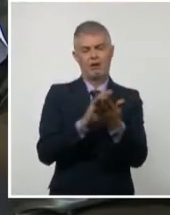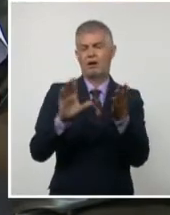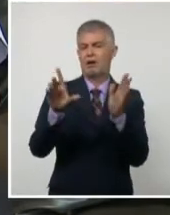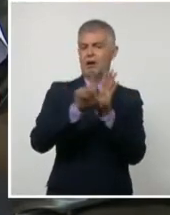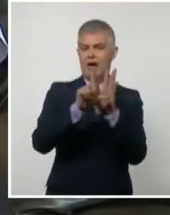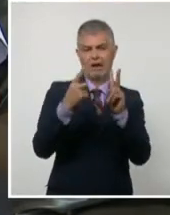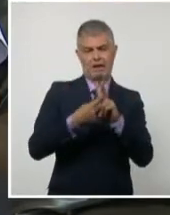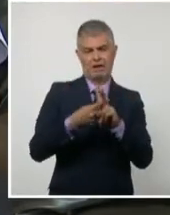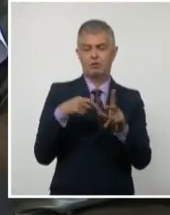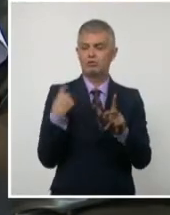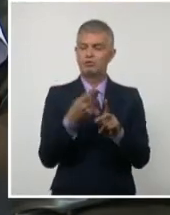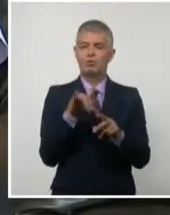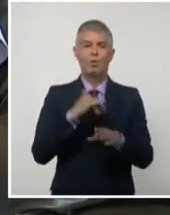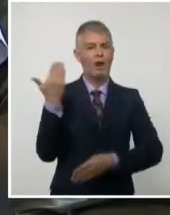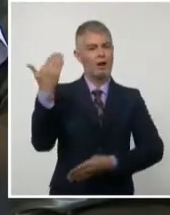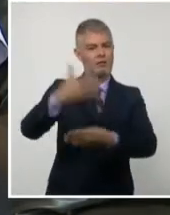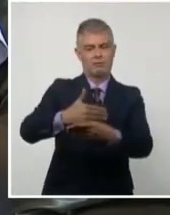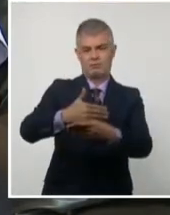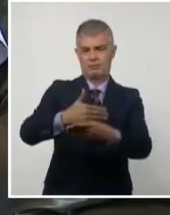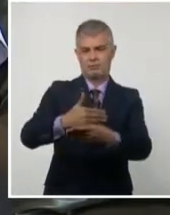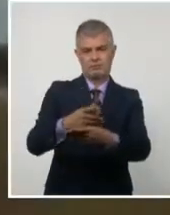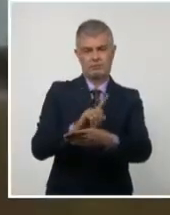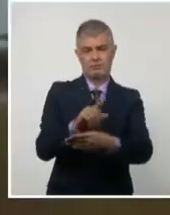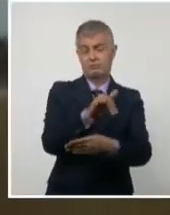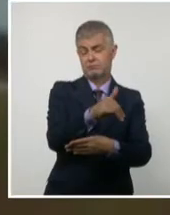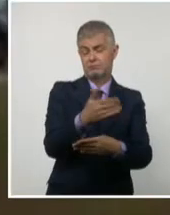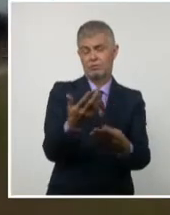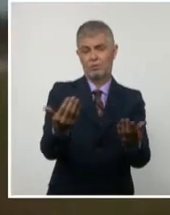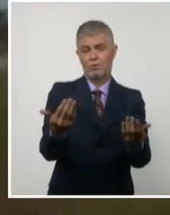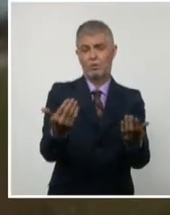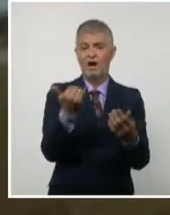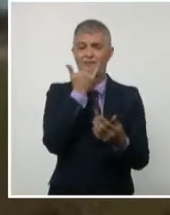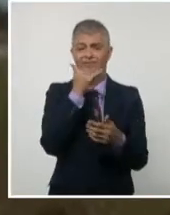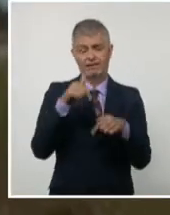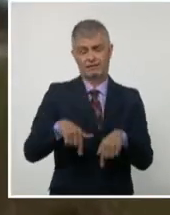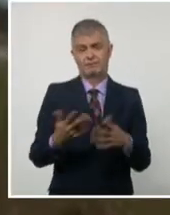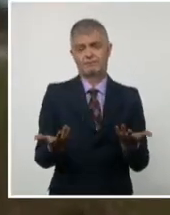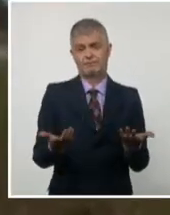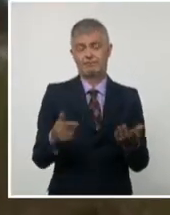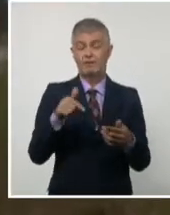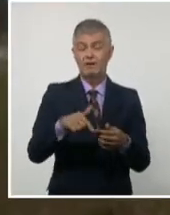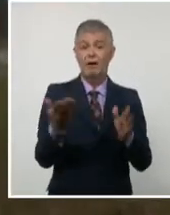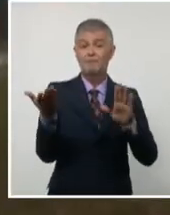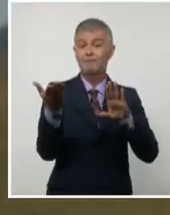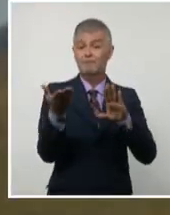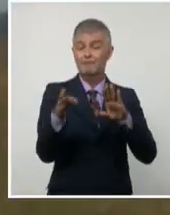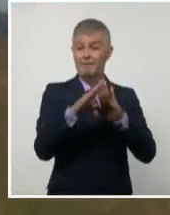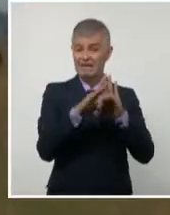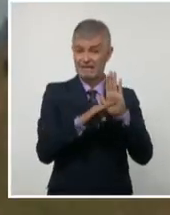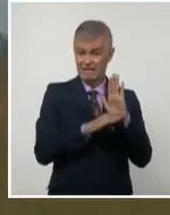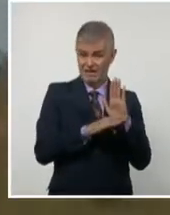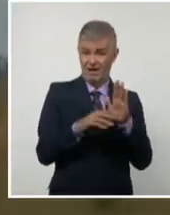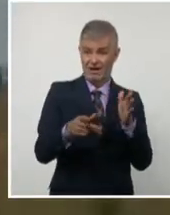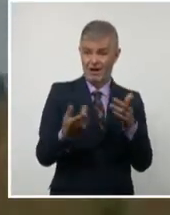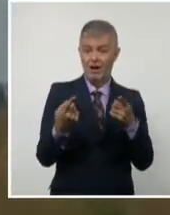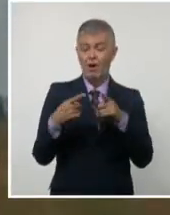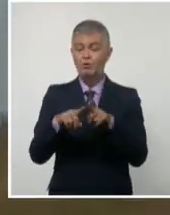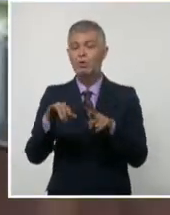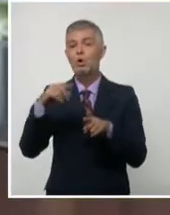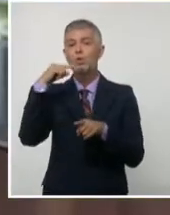a poner límite también a sus efectos. A pesar de estas medidas, los principales aliados de la nación árabe como Irán y